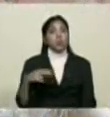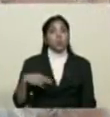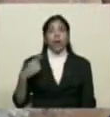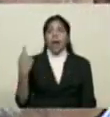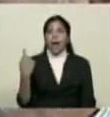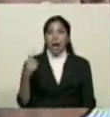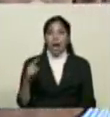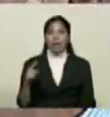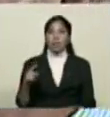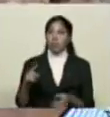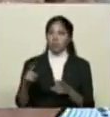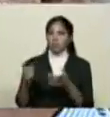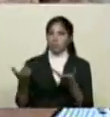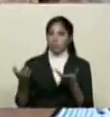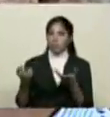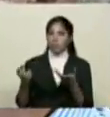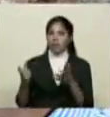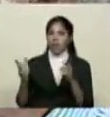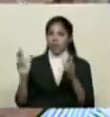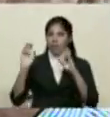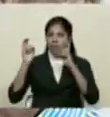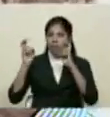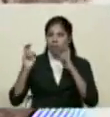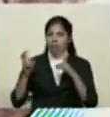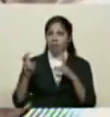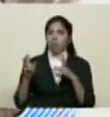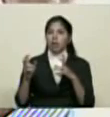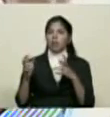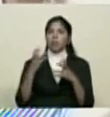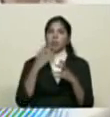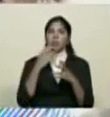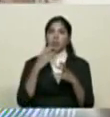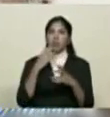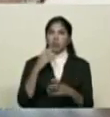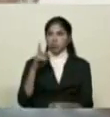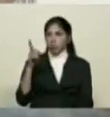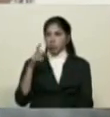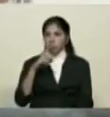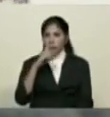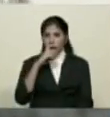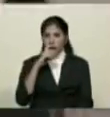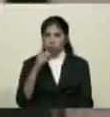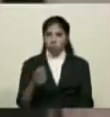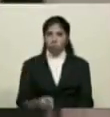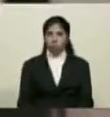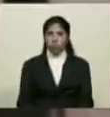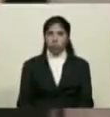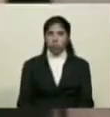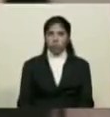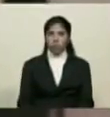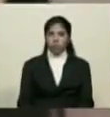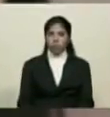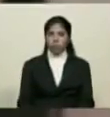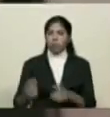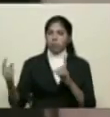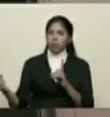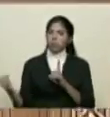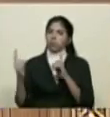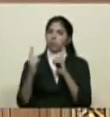coordinación con temas cruciales con el jefe del Estado, pues el jefe del Estado, con el presidente del